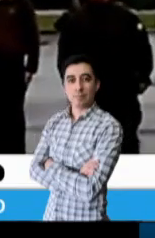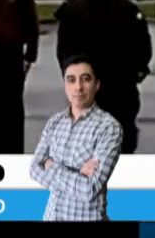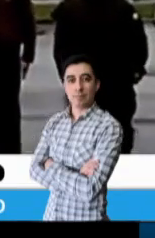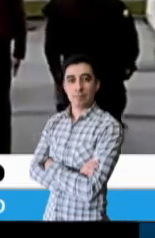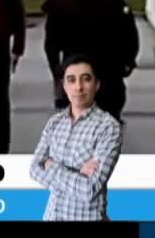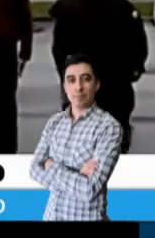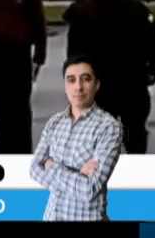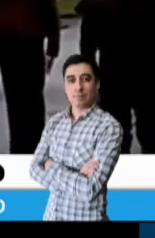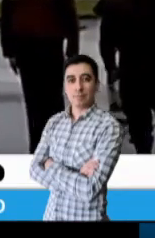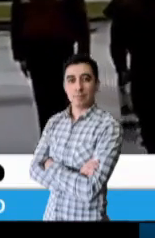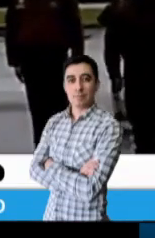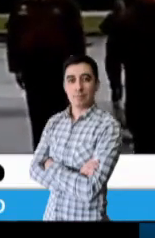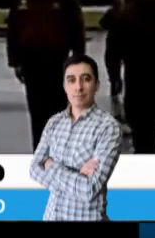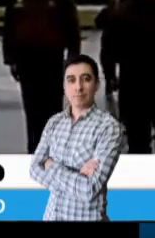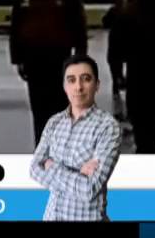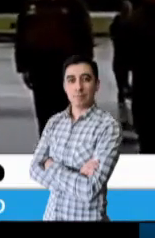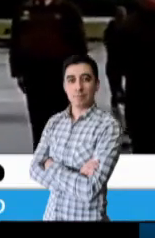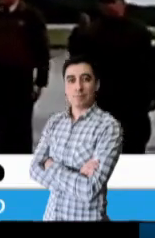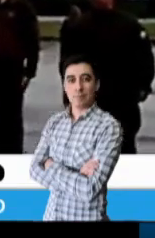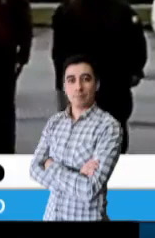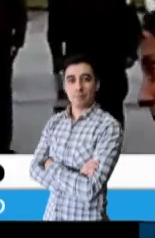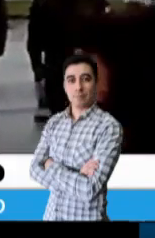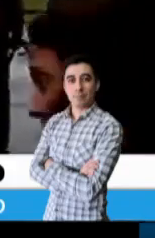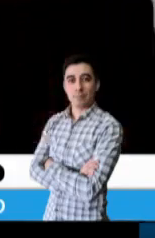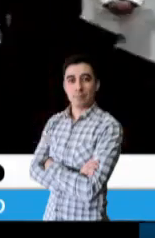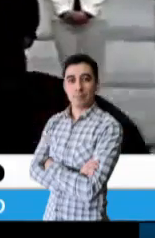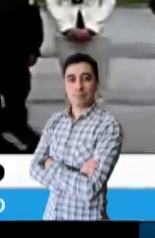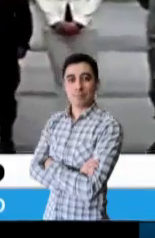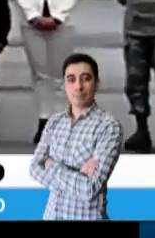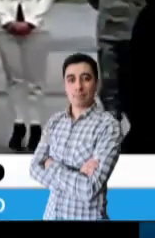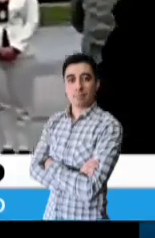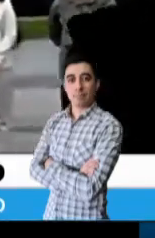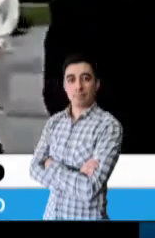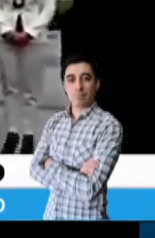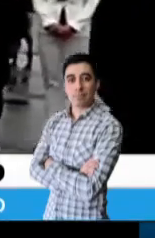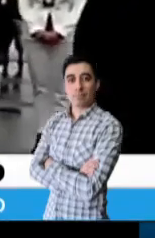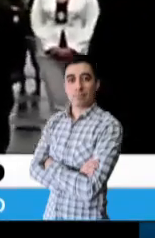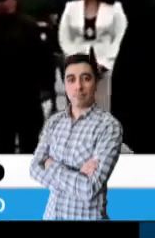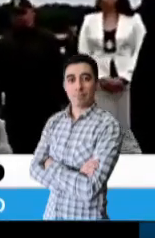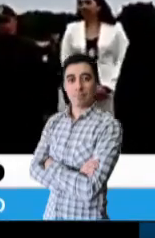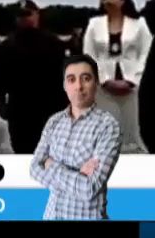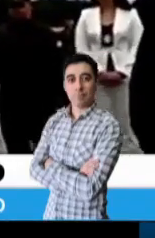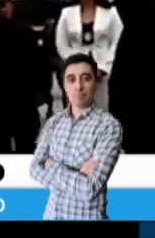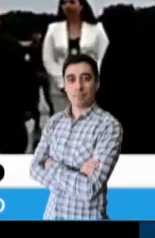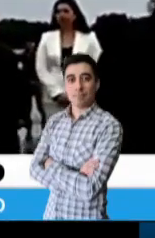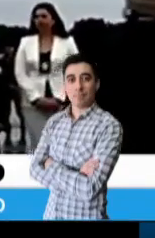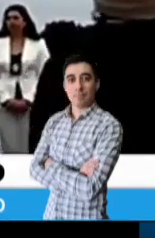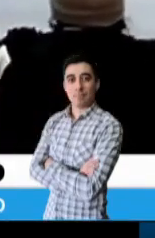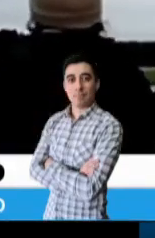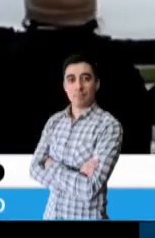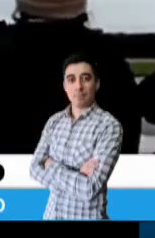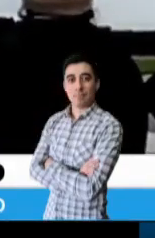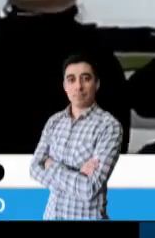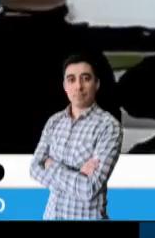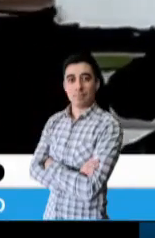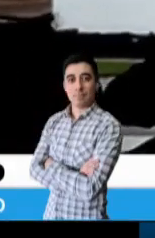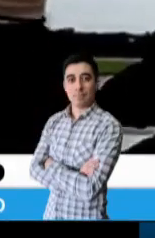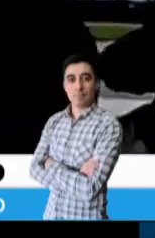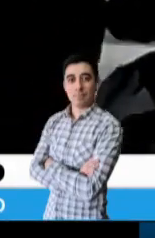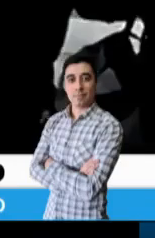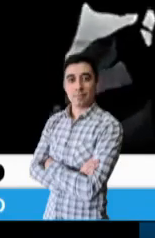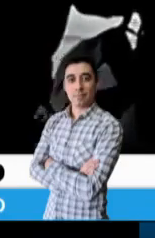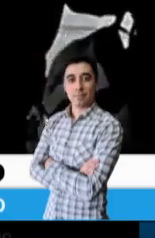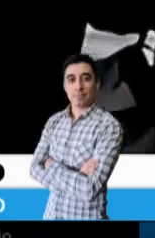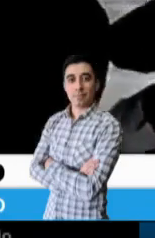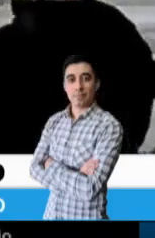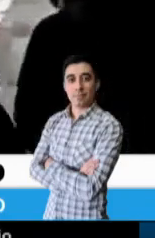Boric no se hace en base a amenazas. Escuchemos. Cuando el presidente de la República se desplaza por el territorio,